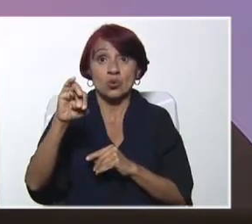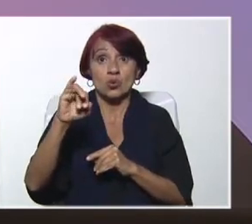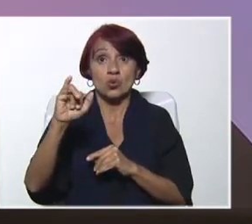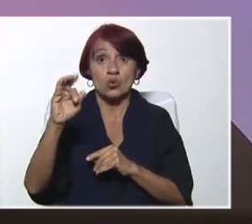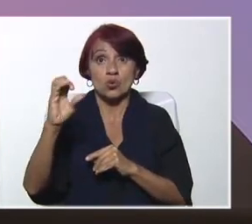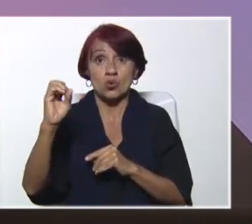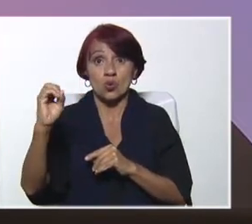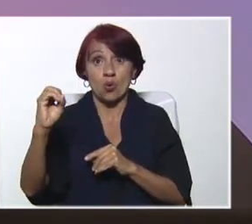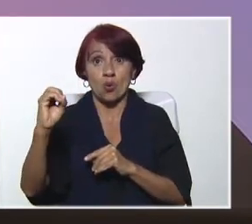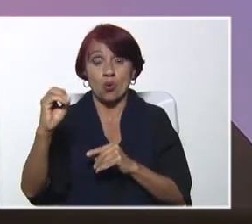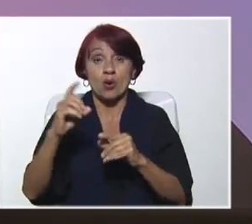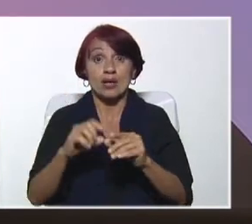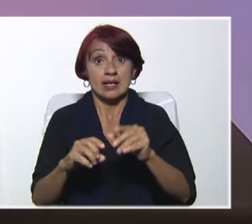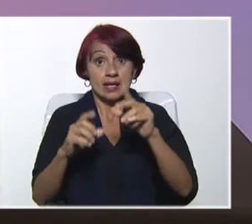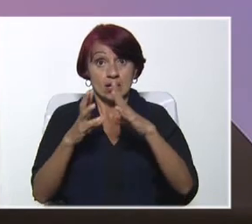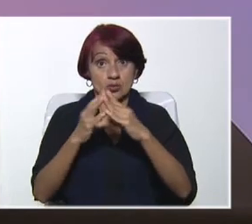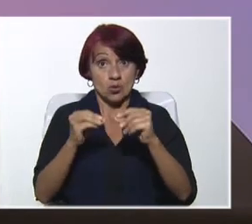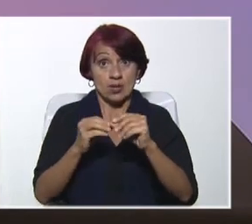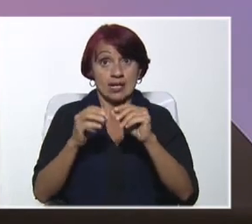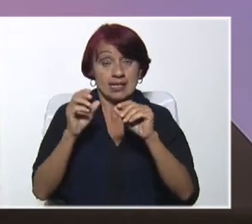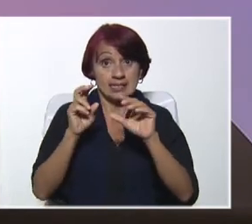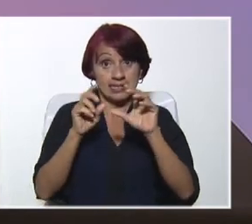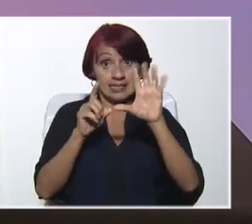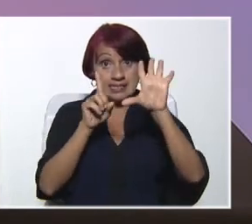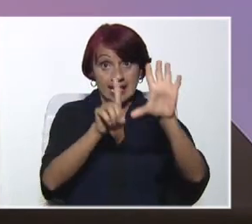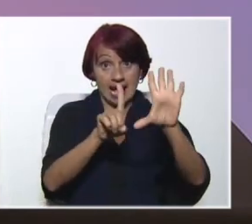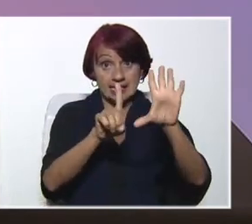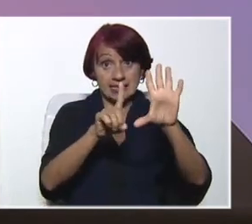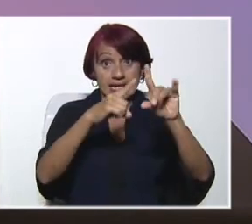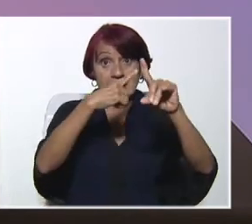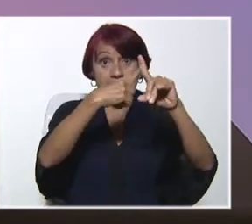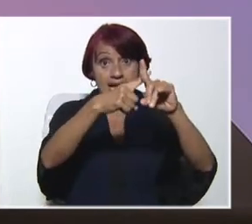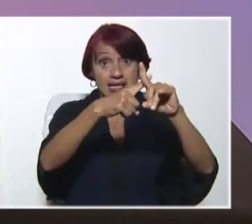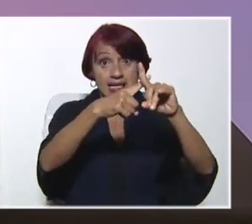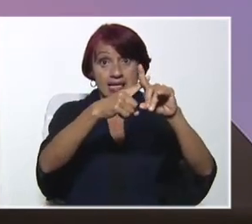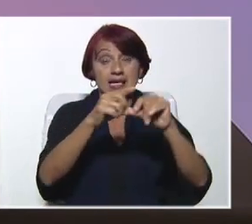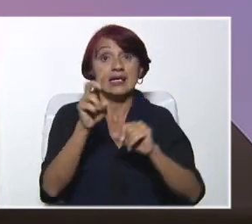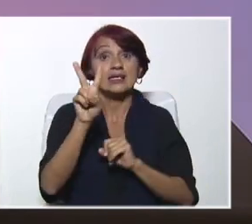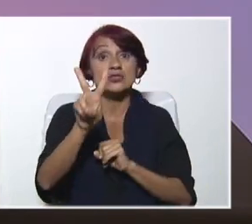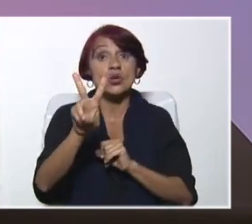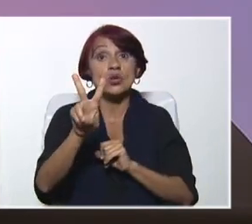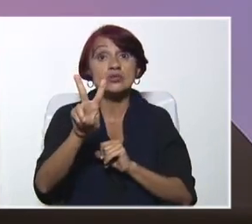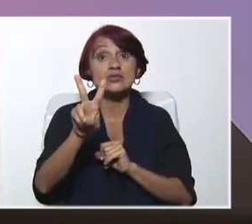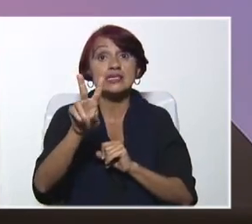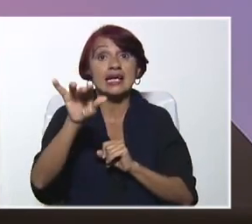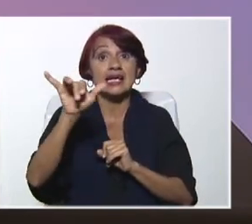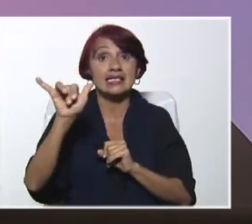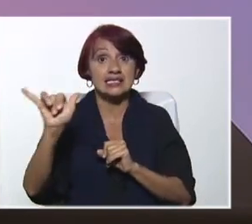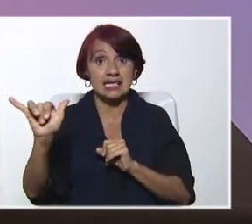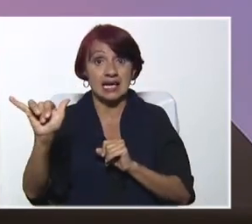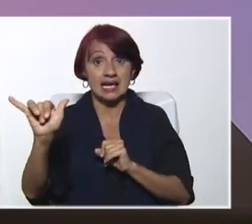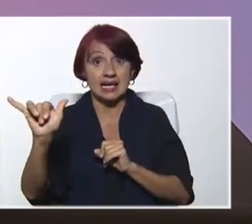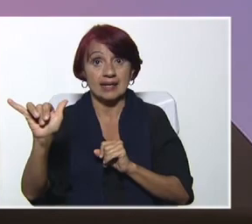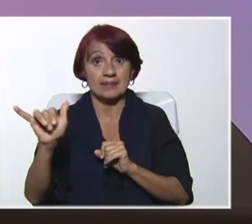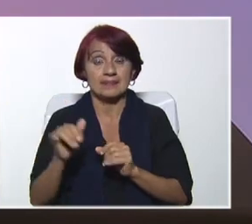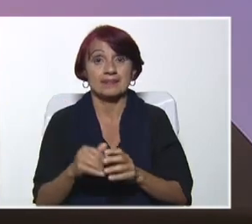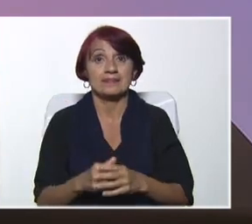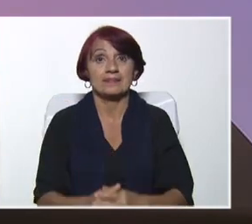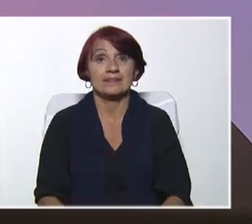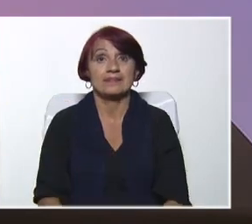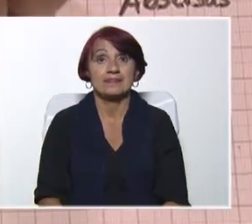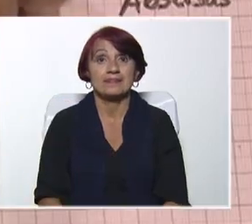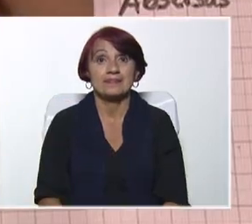6 en X y 2 en Y. 6 en X y 2 en Y.